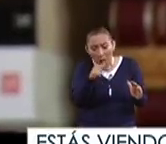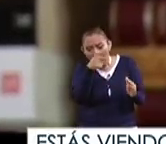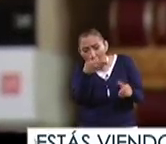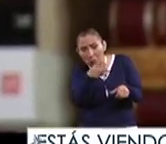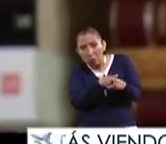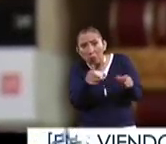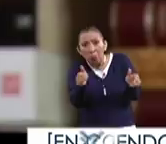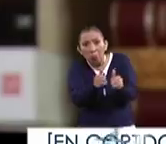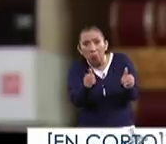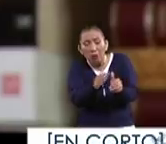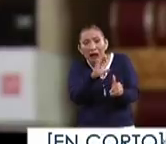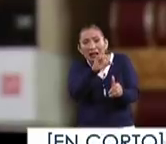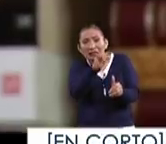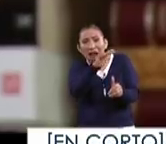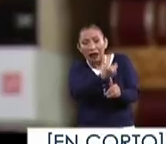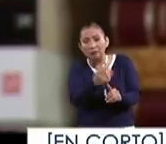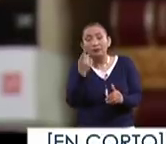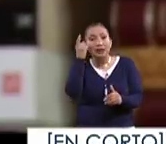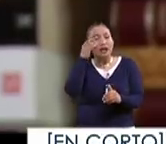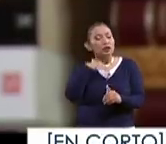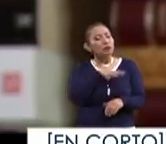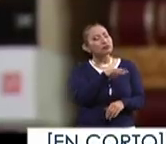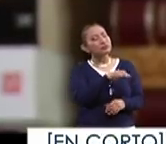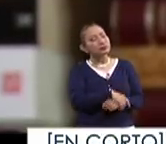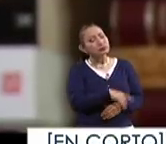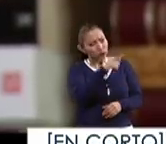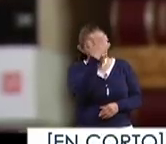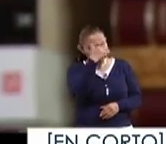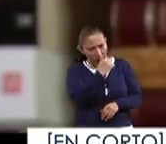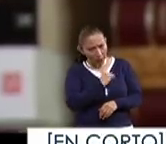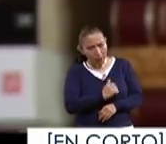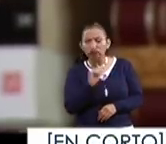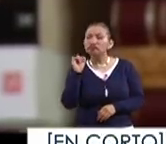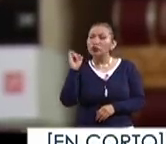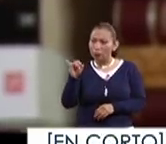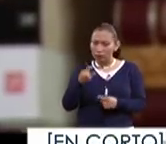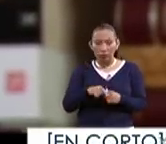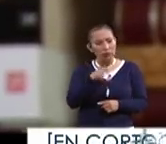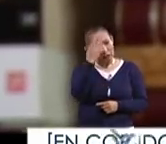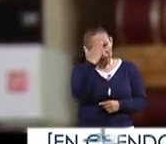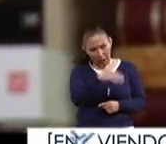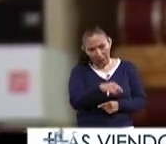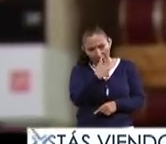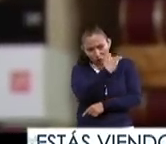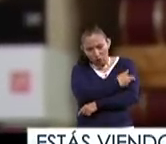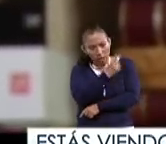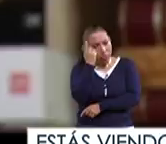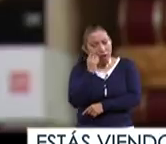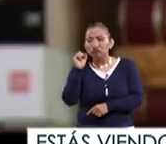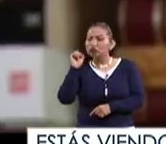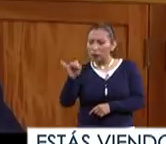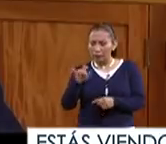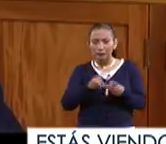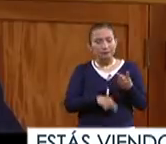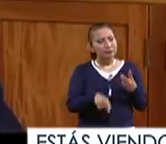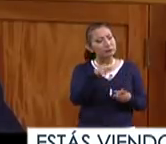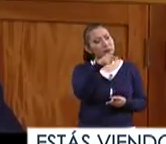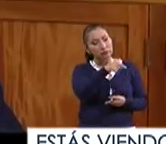Y pues el director me dijo, ¿sabes operar? Le dije, sí. ¿Sabes poner anestesia? Le dije, sí.